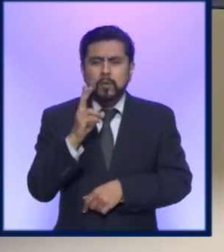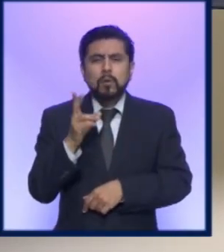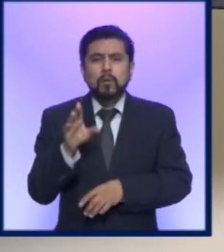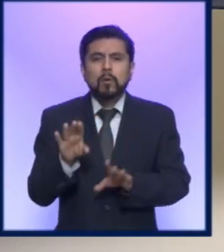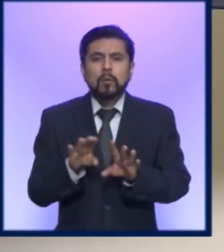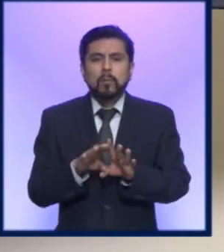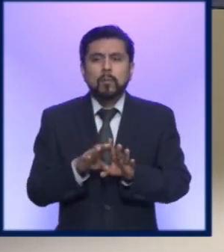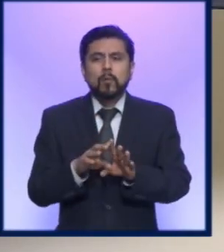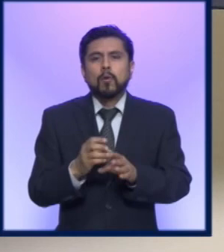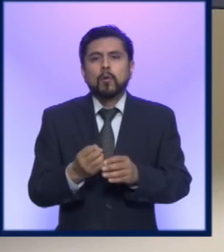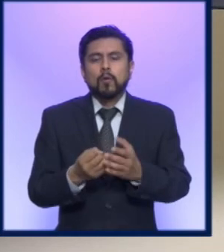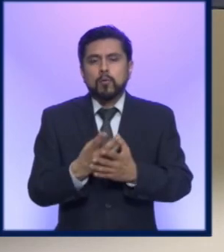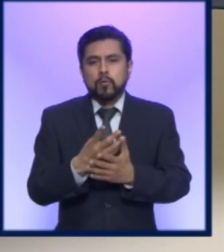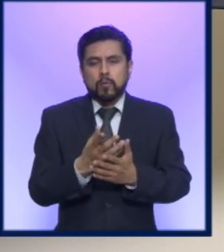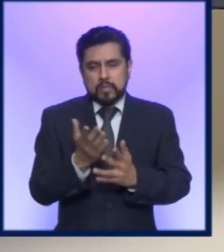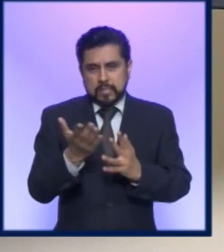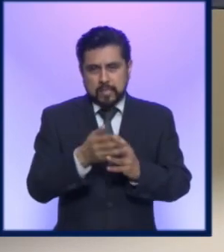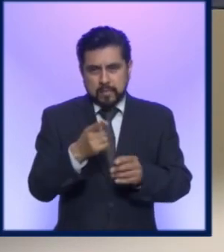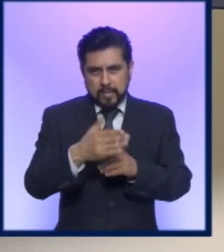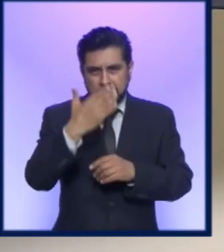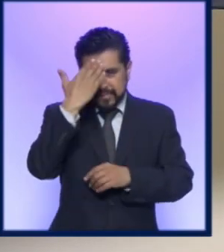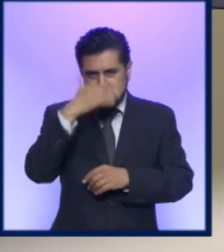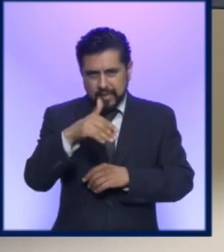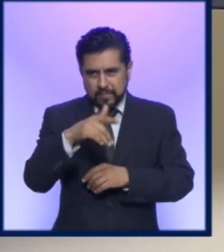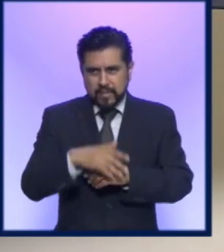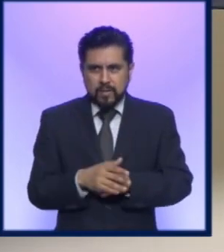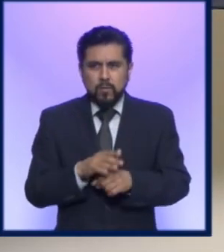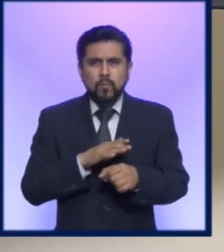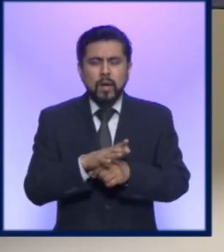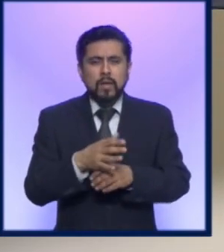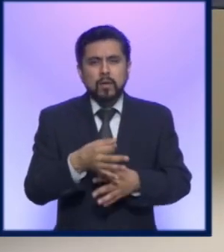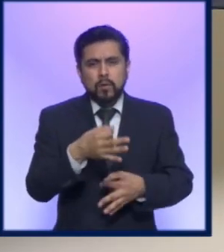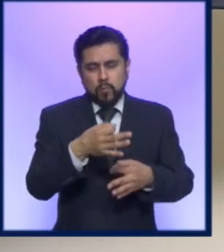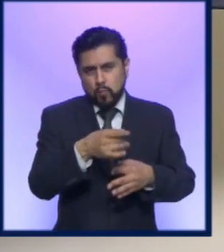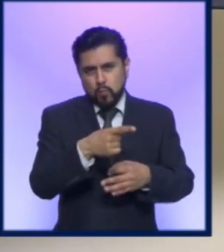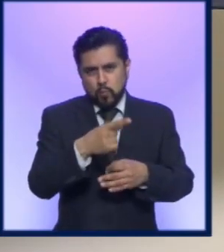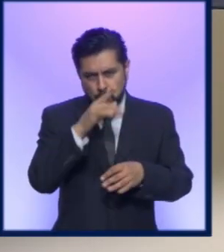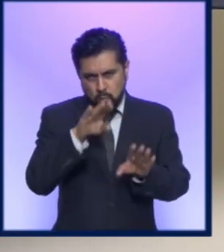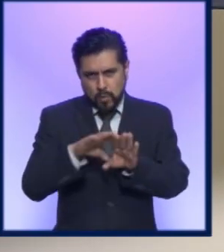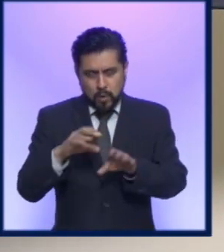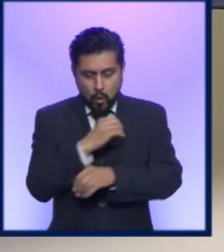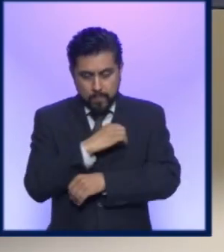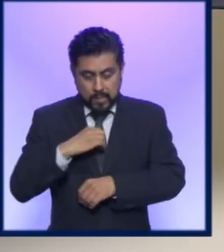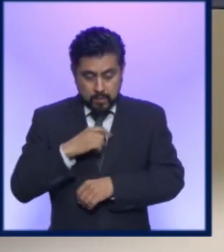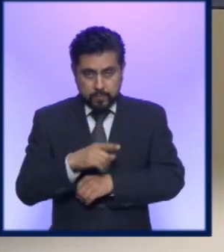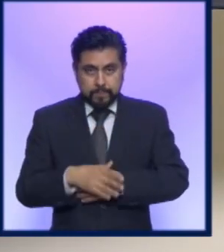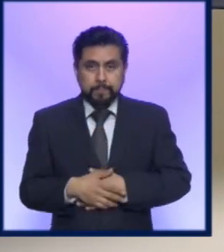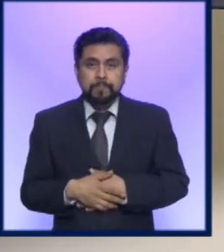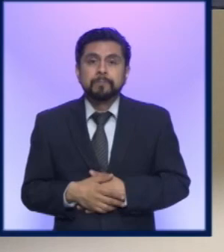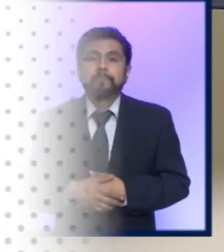sección denominada ya la conoce usted Por supuesto jurisprudencia obliga Aquí y